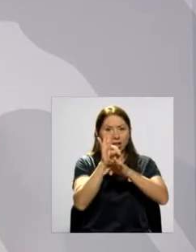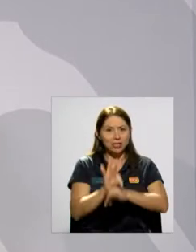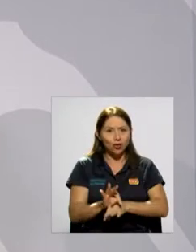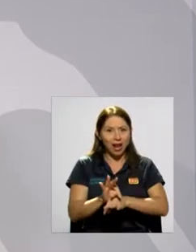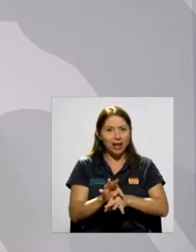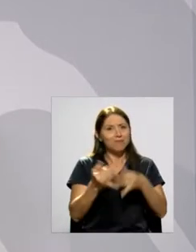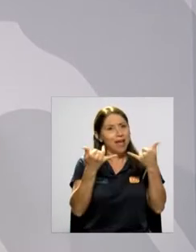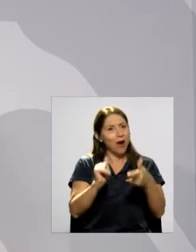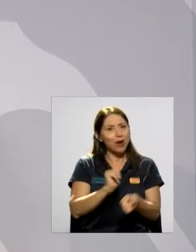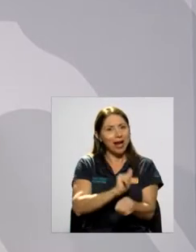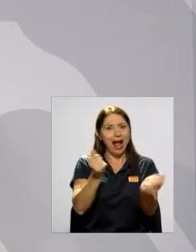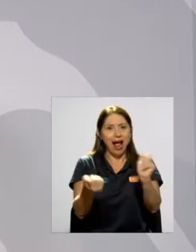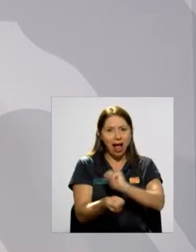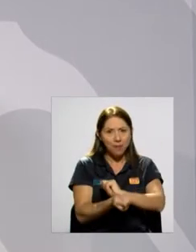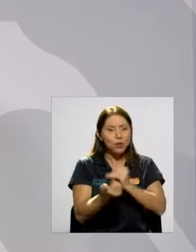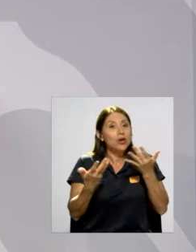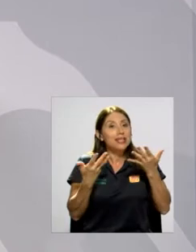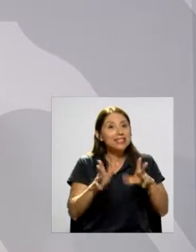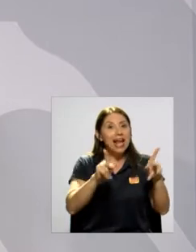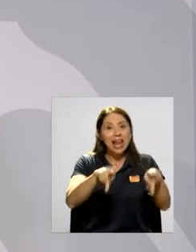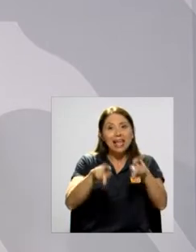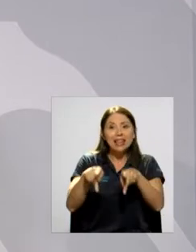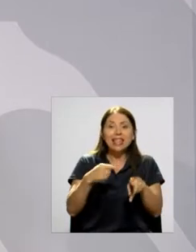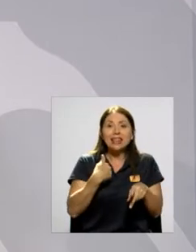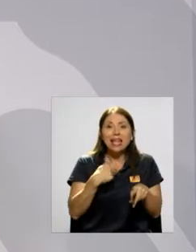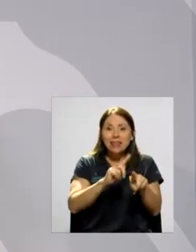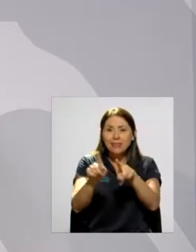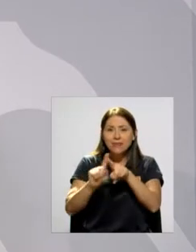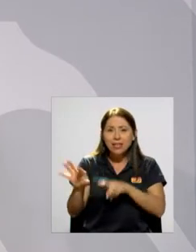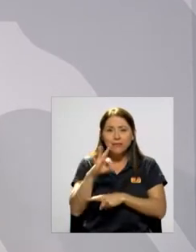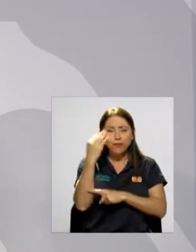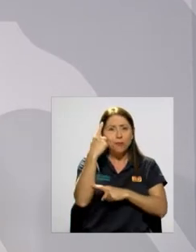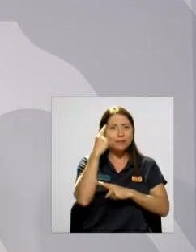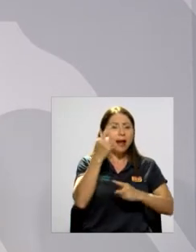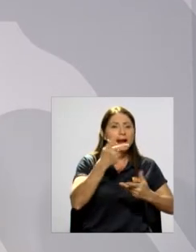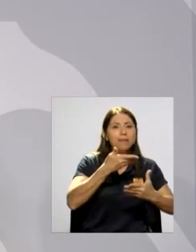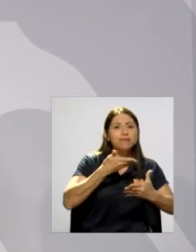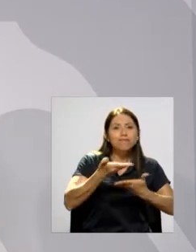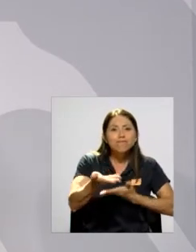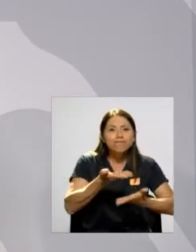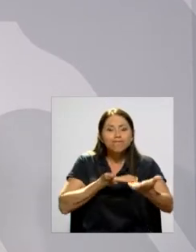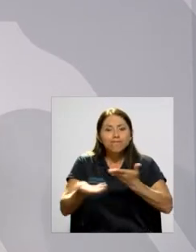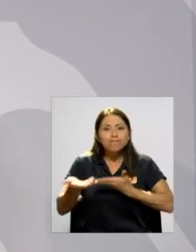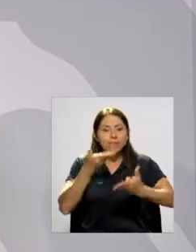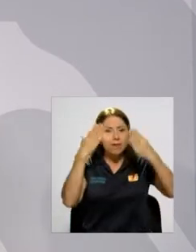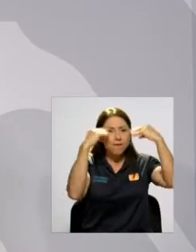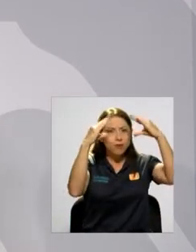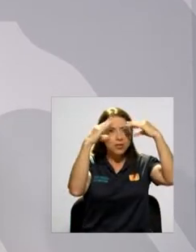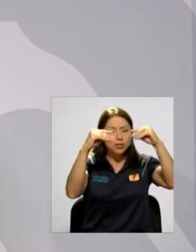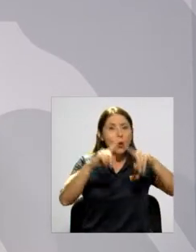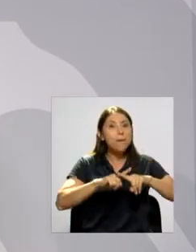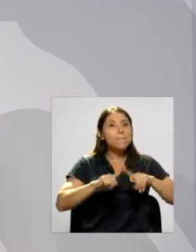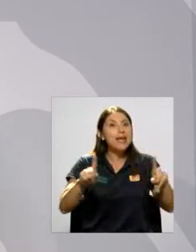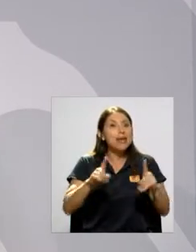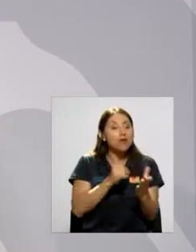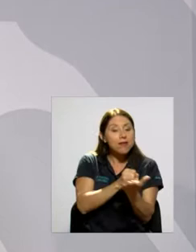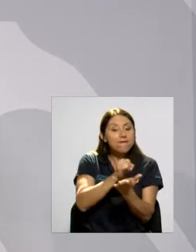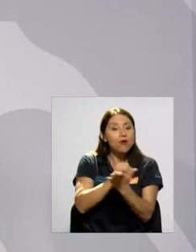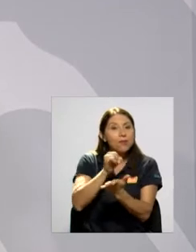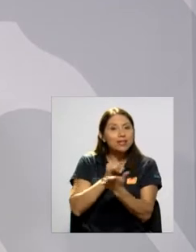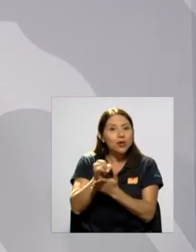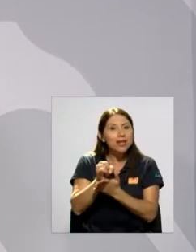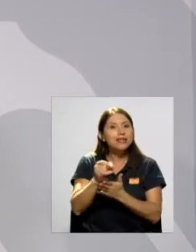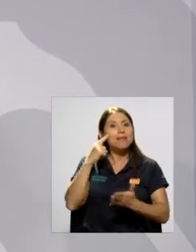pues otras vías de donde recibir y compartir información. Pero según las investigaciones, pues la gente sigue de alguna manera